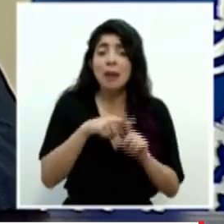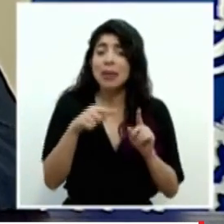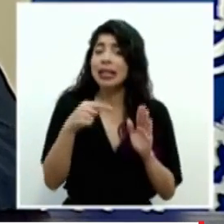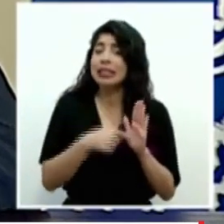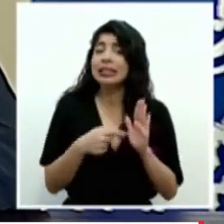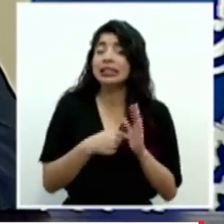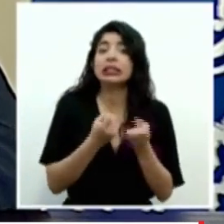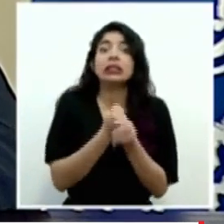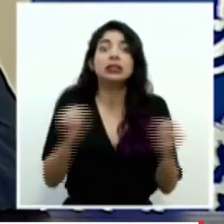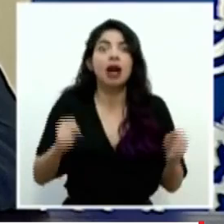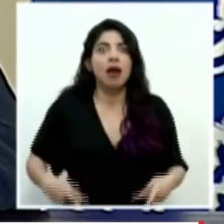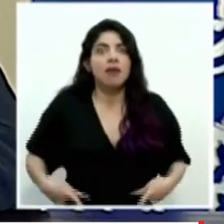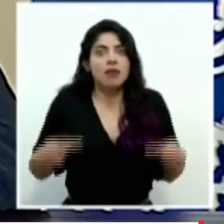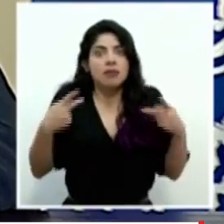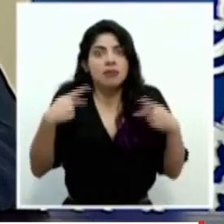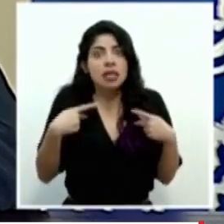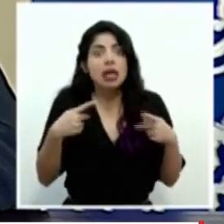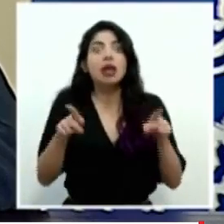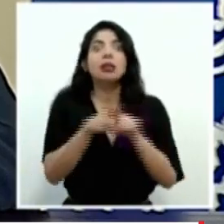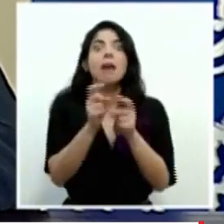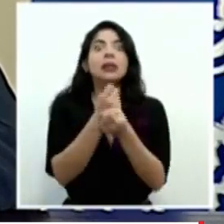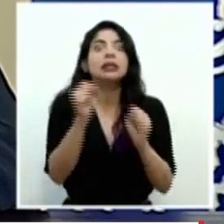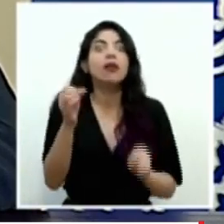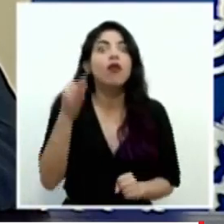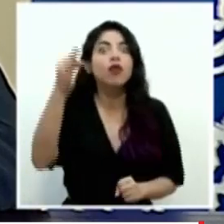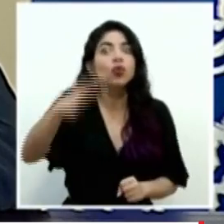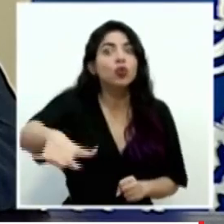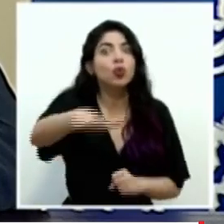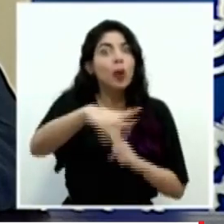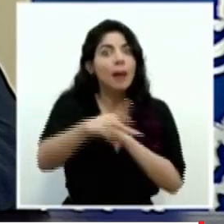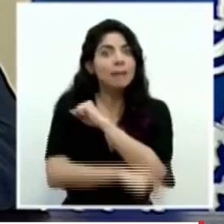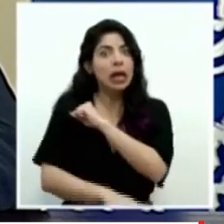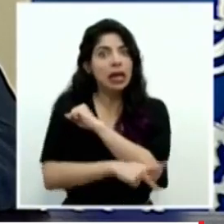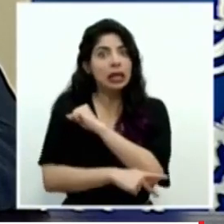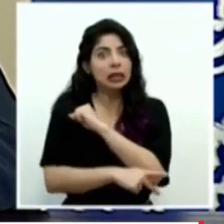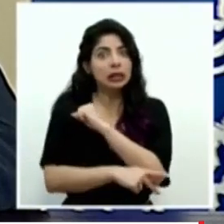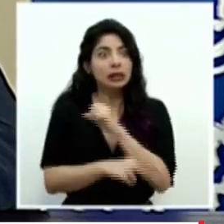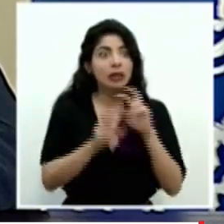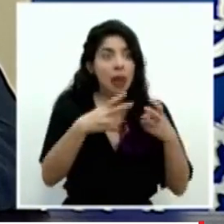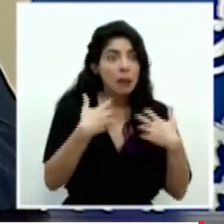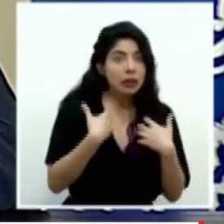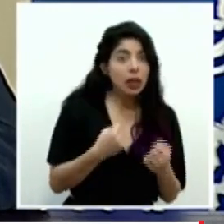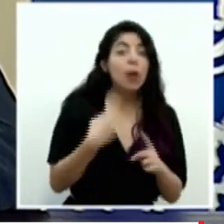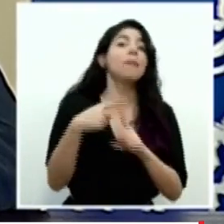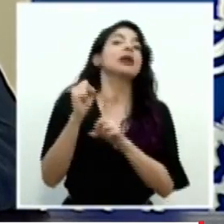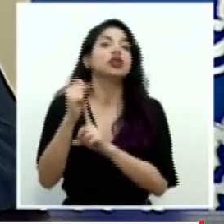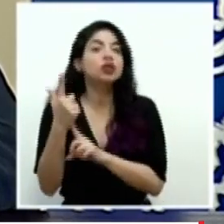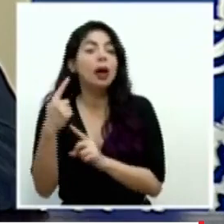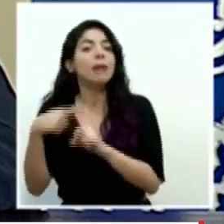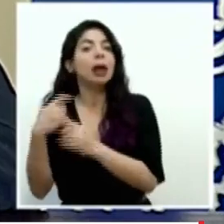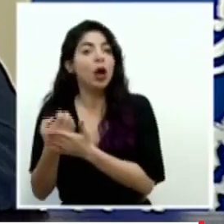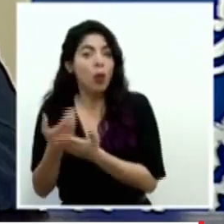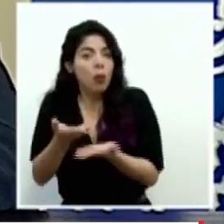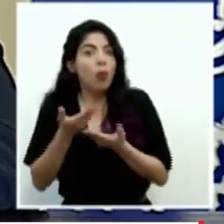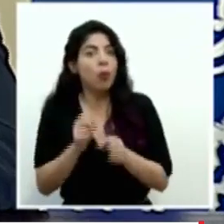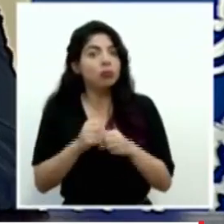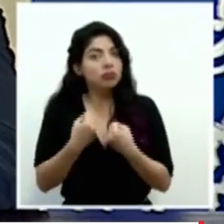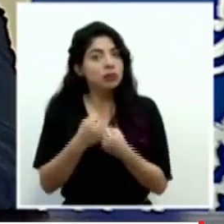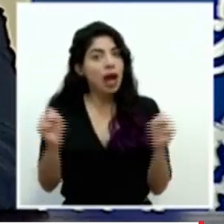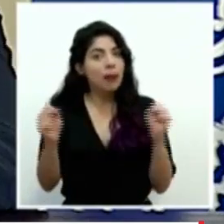son medidas que salvan vidas y que van a salvar incluso el destino de un país, tanto a nivel sanitario como a nivel social y económico.